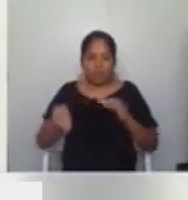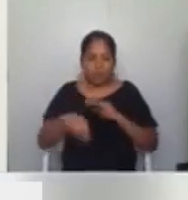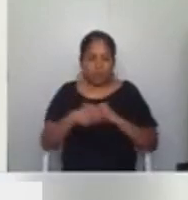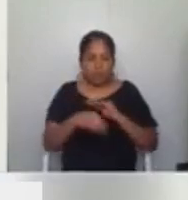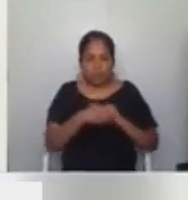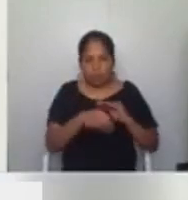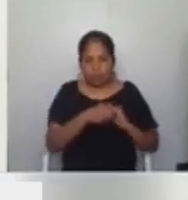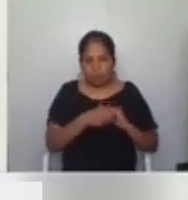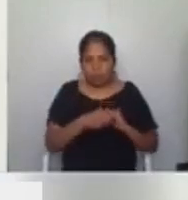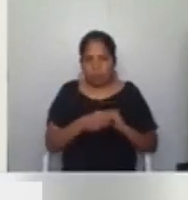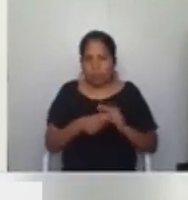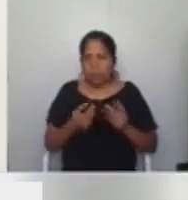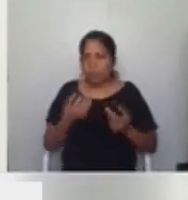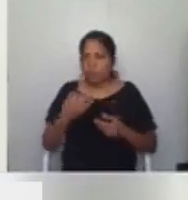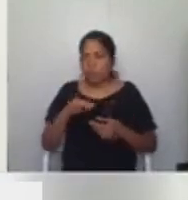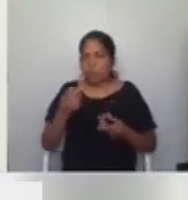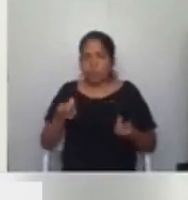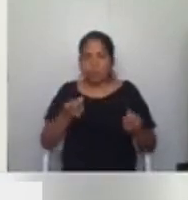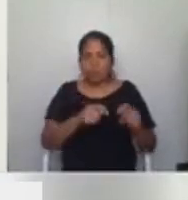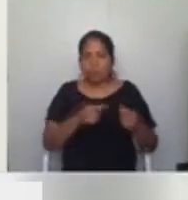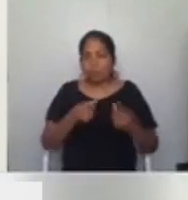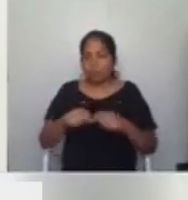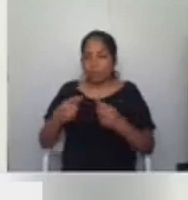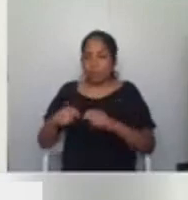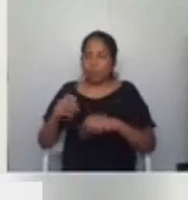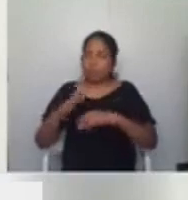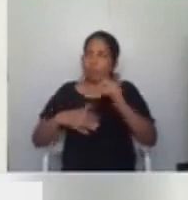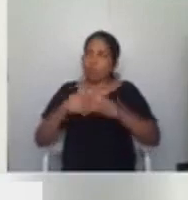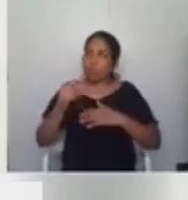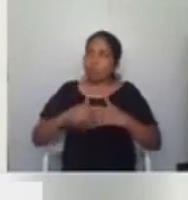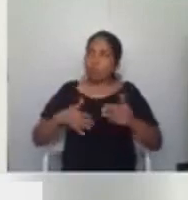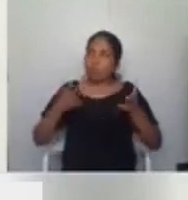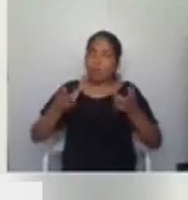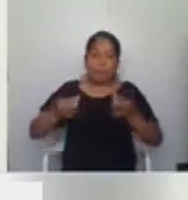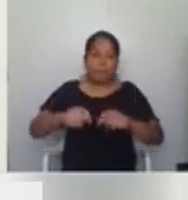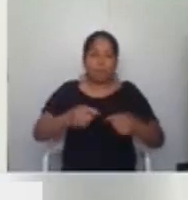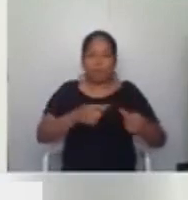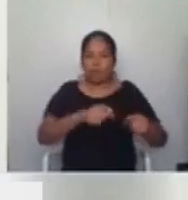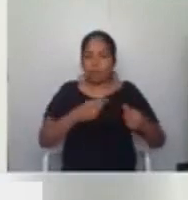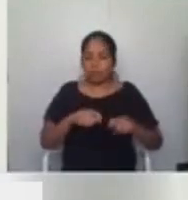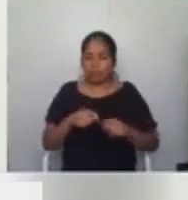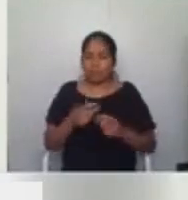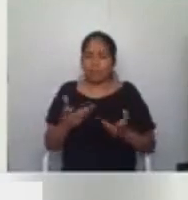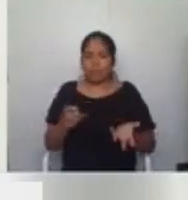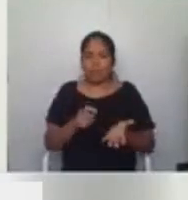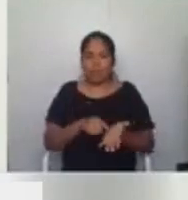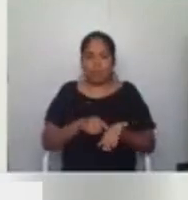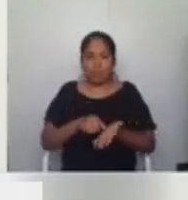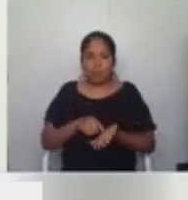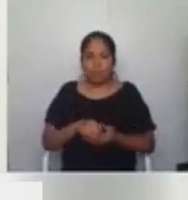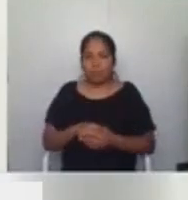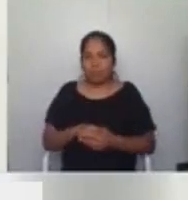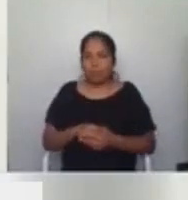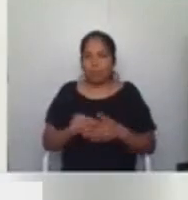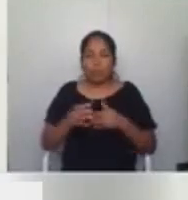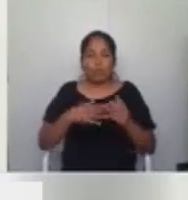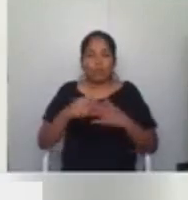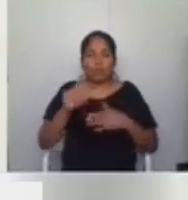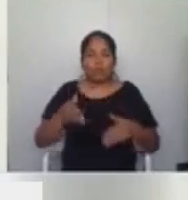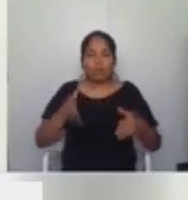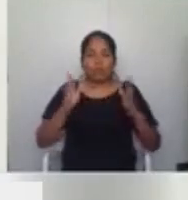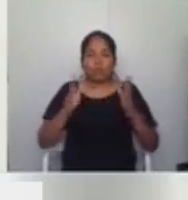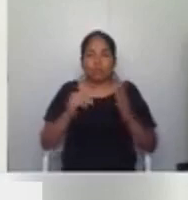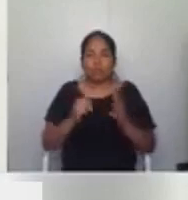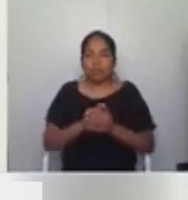sea, paraliza cualquier obra pública, obliguemos a que toda obra por encima, no sé, de 10 millones de soles, sea gobierno a